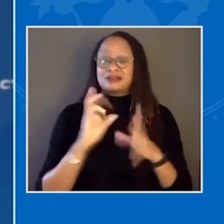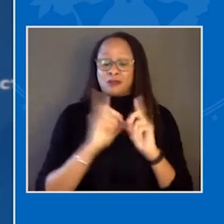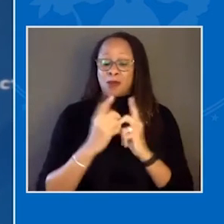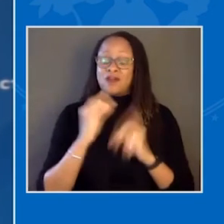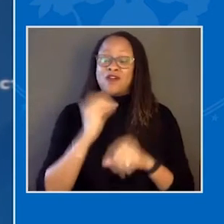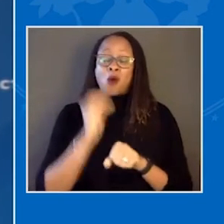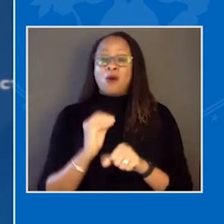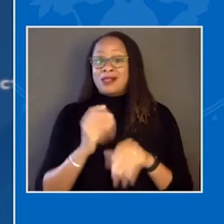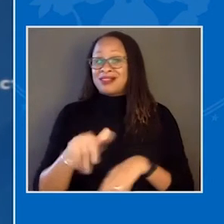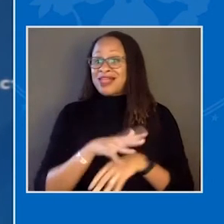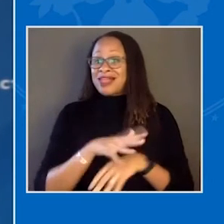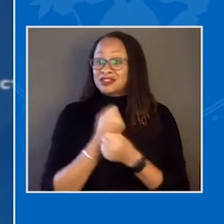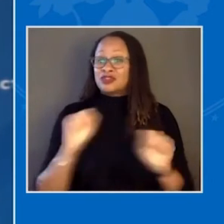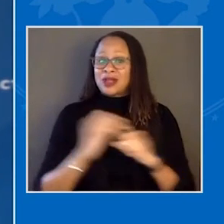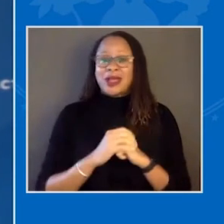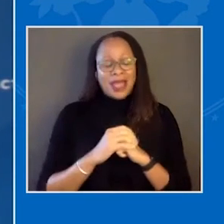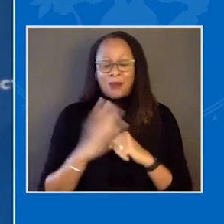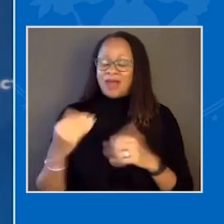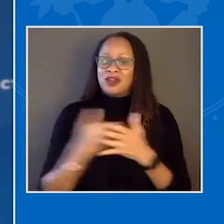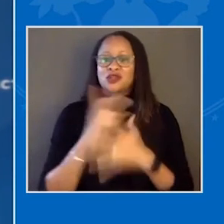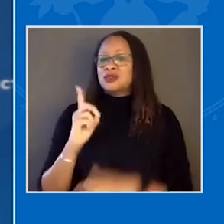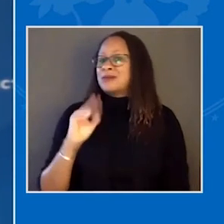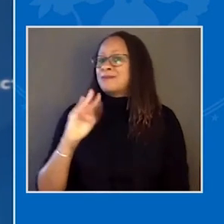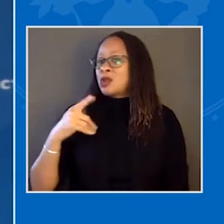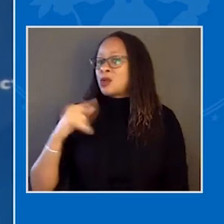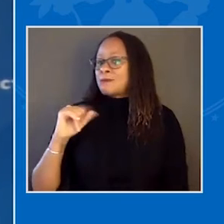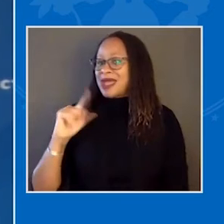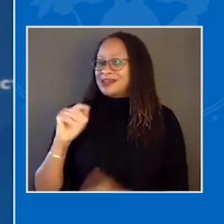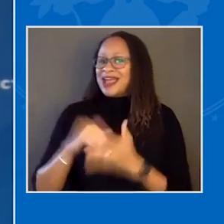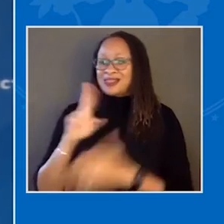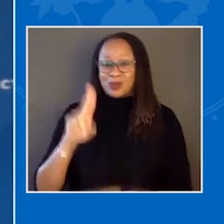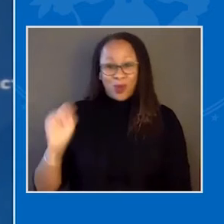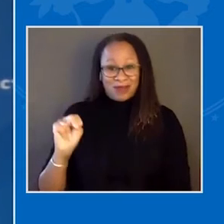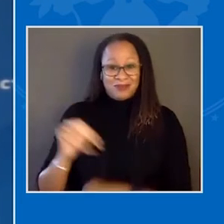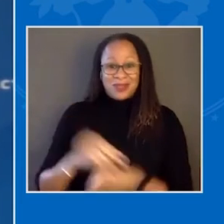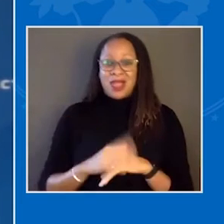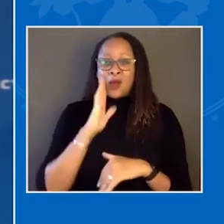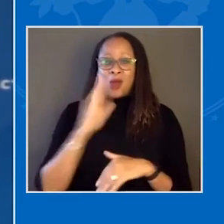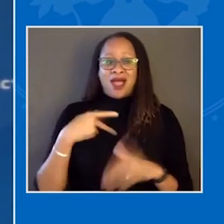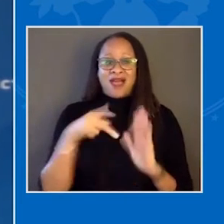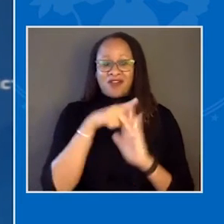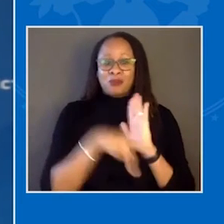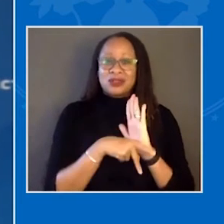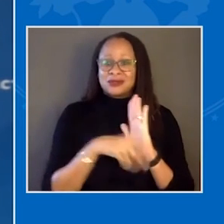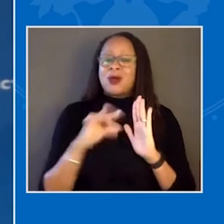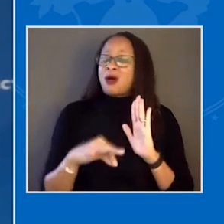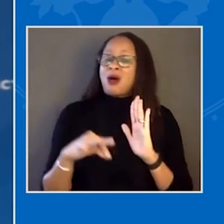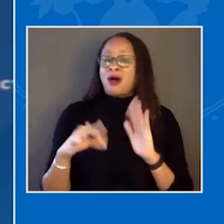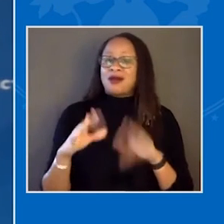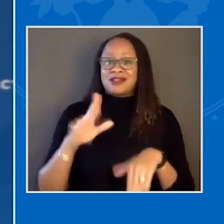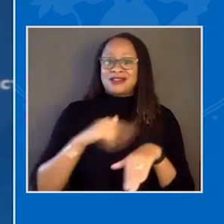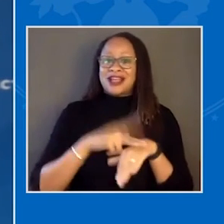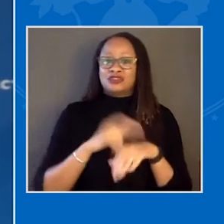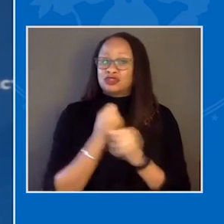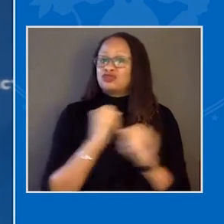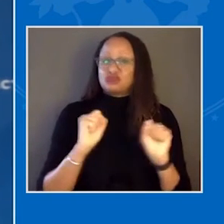de seguridad nacional y una diplomática innovadora en las naciones unidas además vamos a tener alguien prominente en el consejo de seguridad